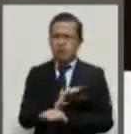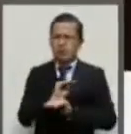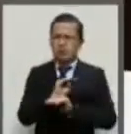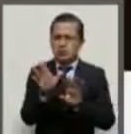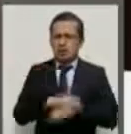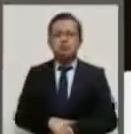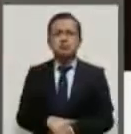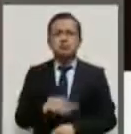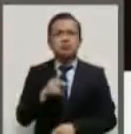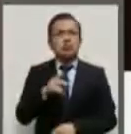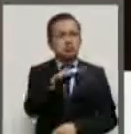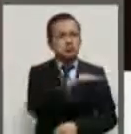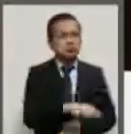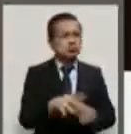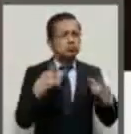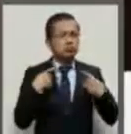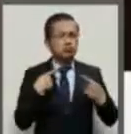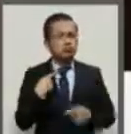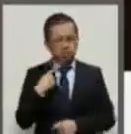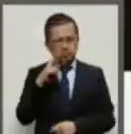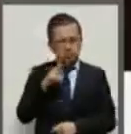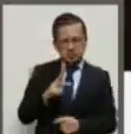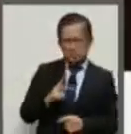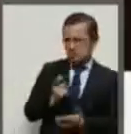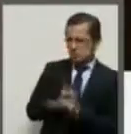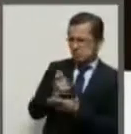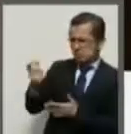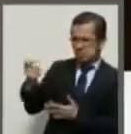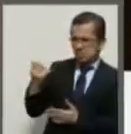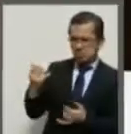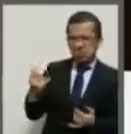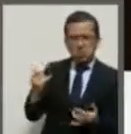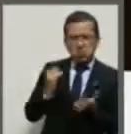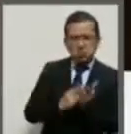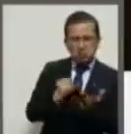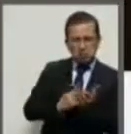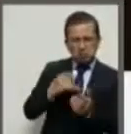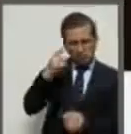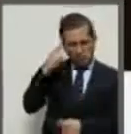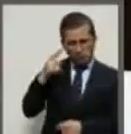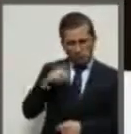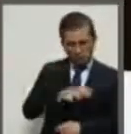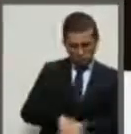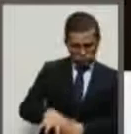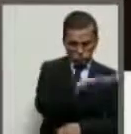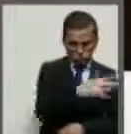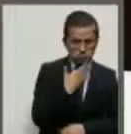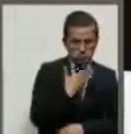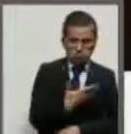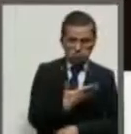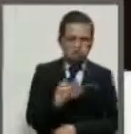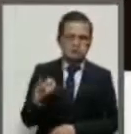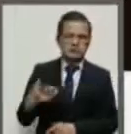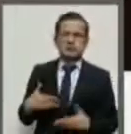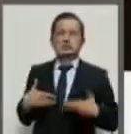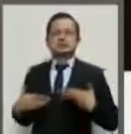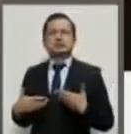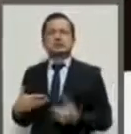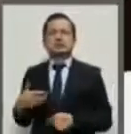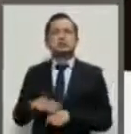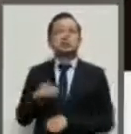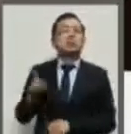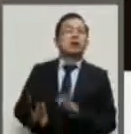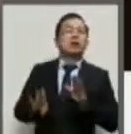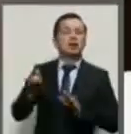ciudadanos de que sus contribuciones se destinen al bienestar de la colectividad y no se vaya al enriquecimiento de